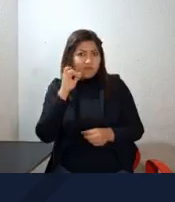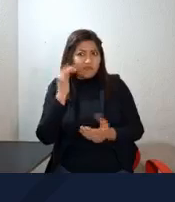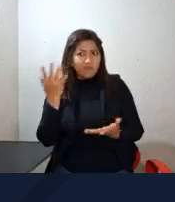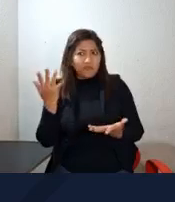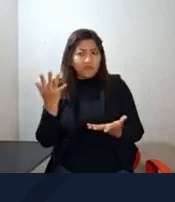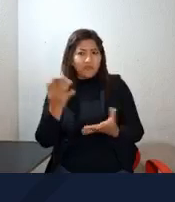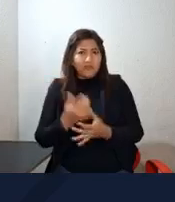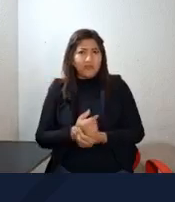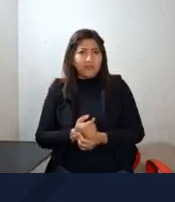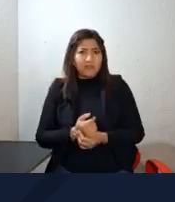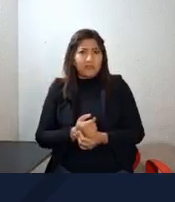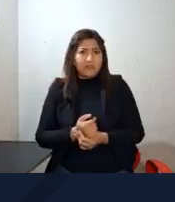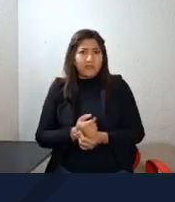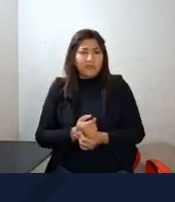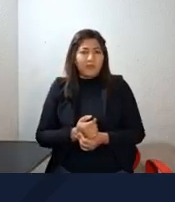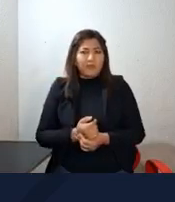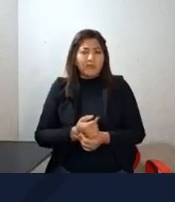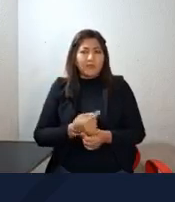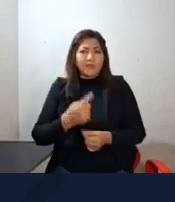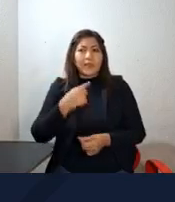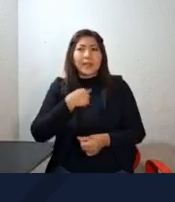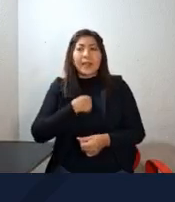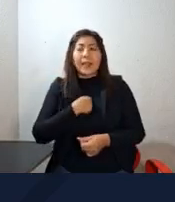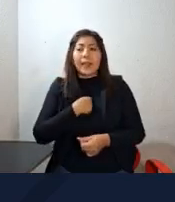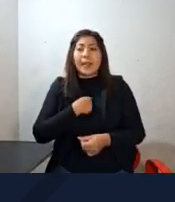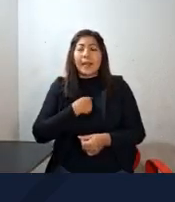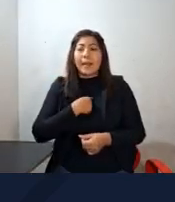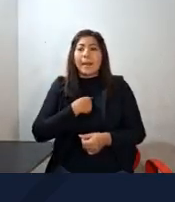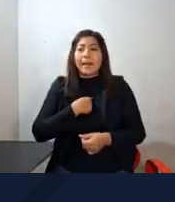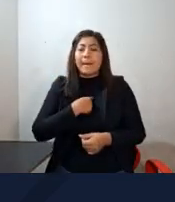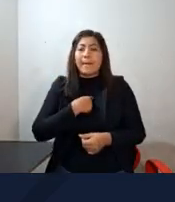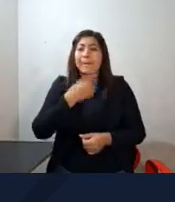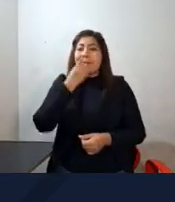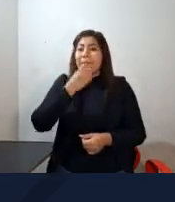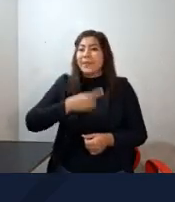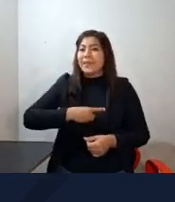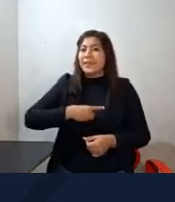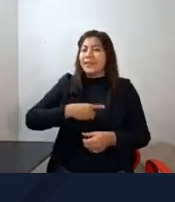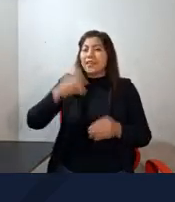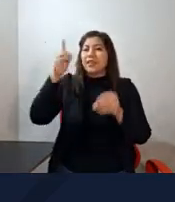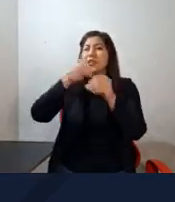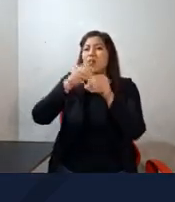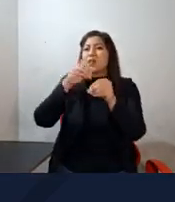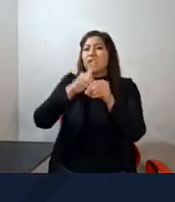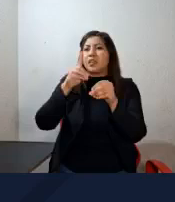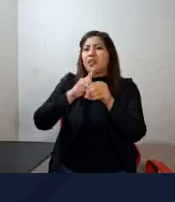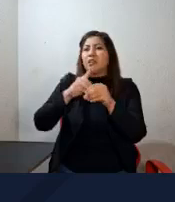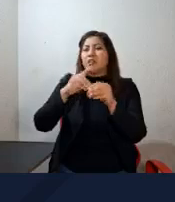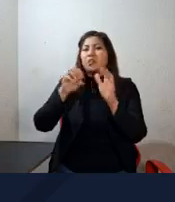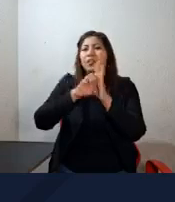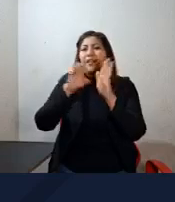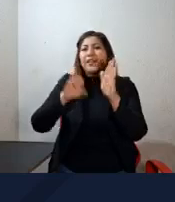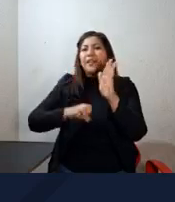Dice, a mí me recomendaron que es mejor hacer una donación, por ejemplo, donarle a mi hermana o sobrina, que un testamento.